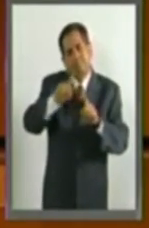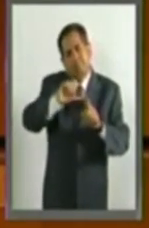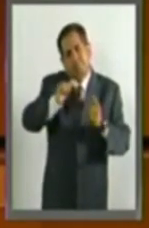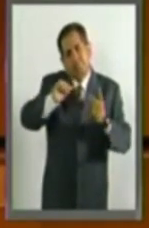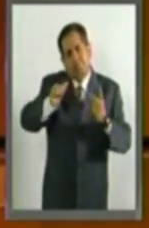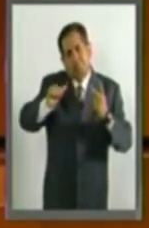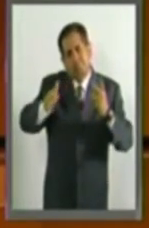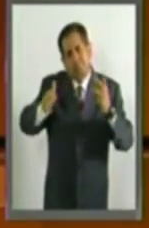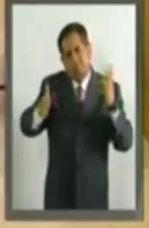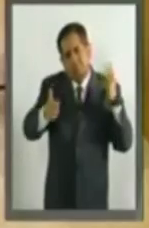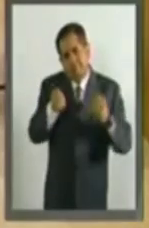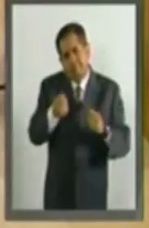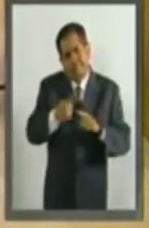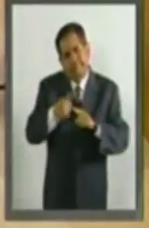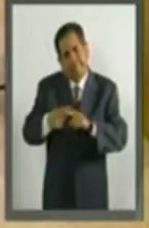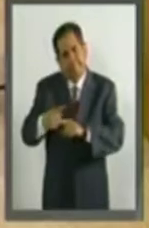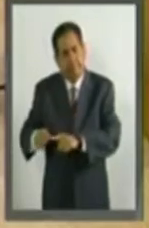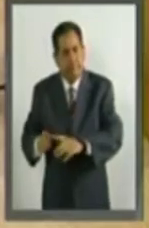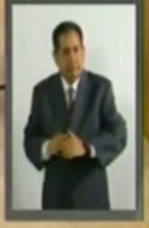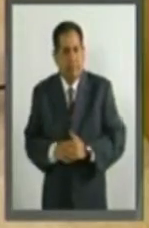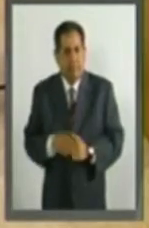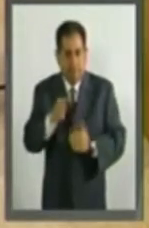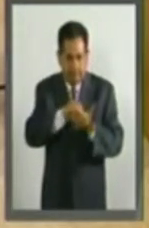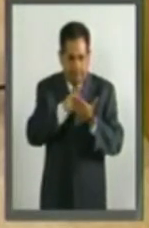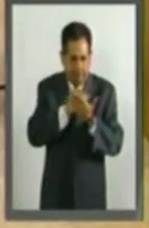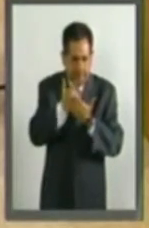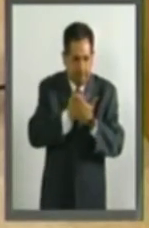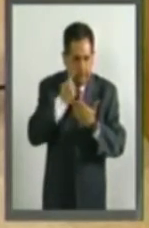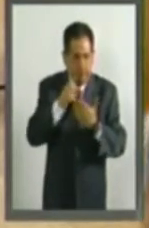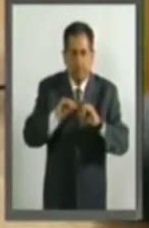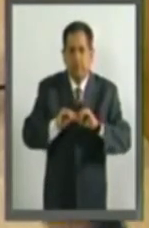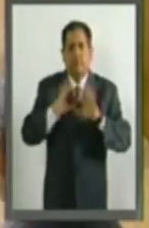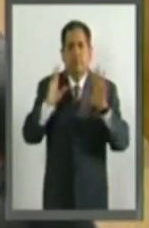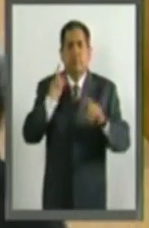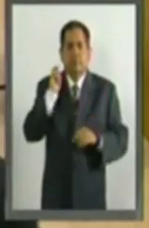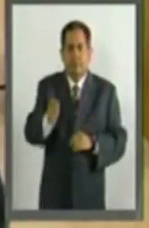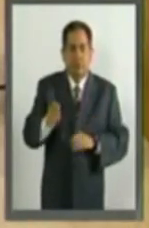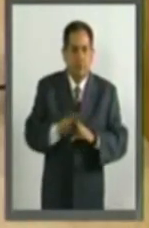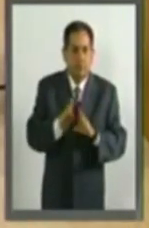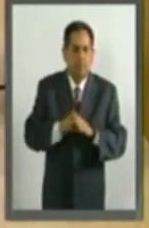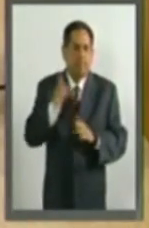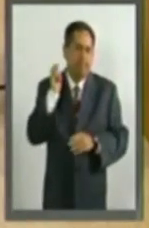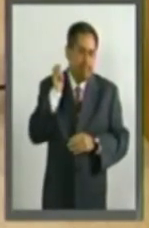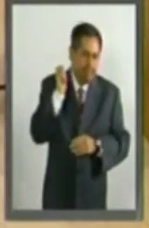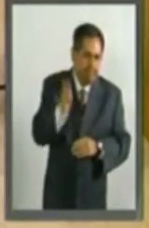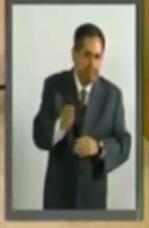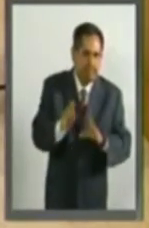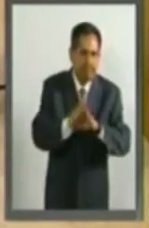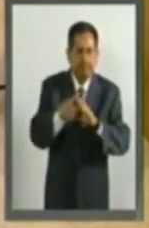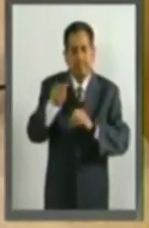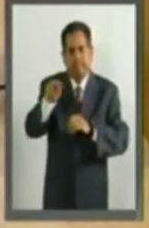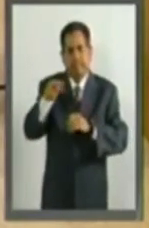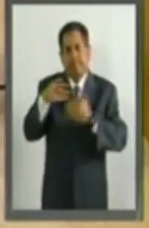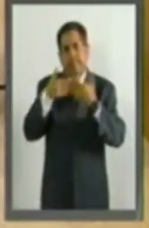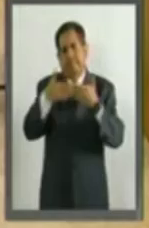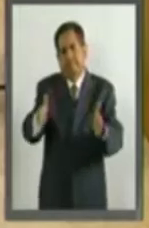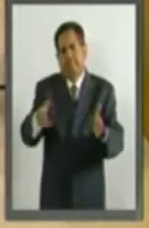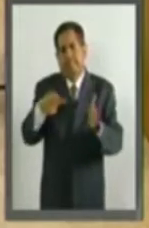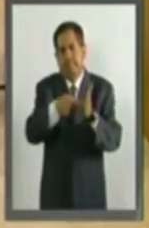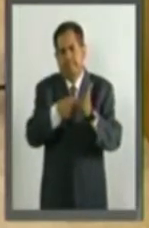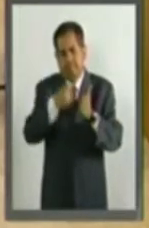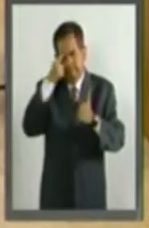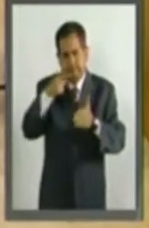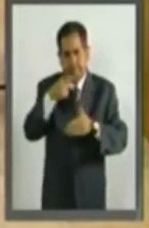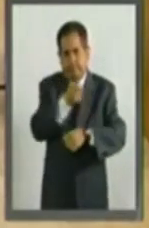y más canales. Estas cifras revelan trascendencia que representa el sistema de televisión abierta para